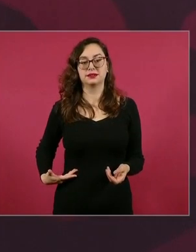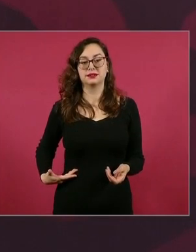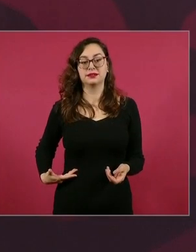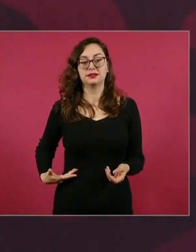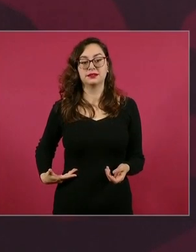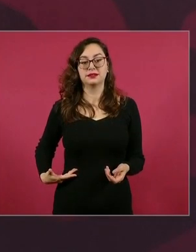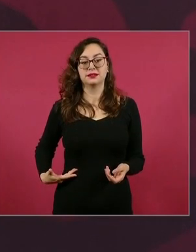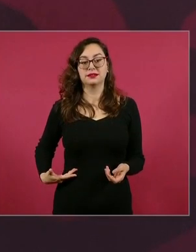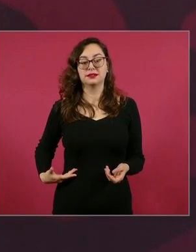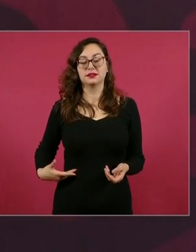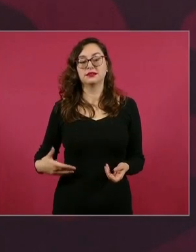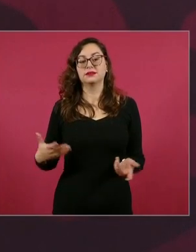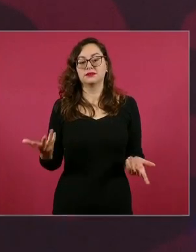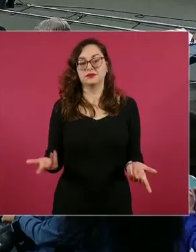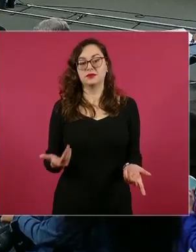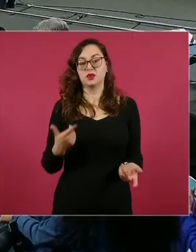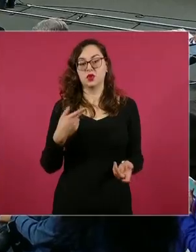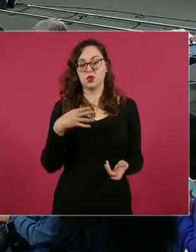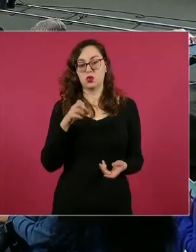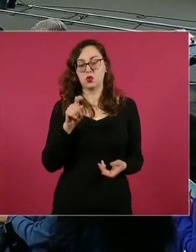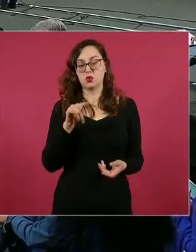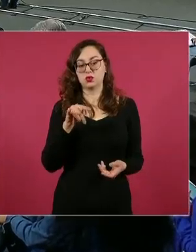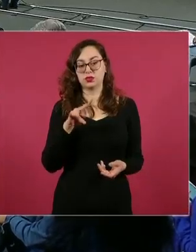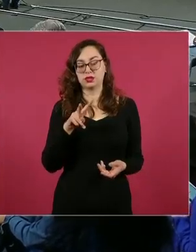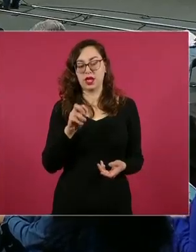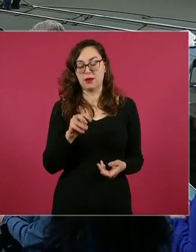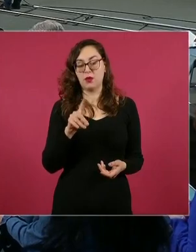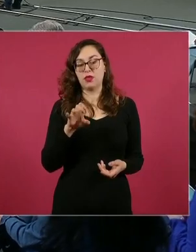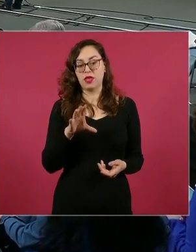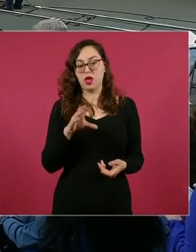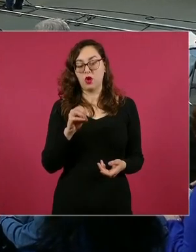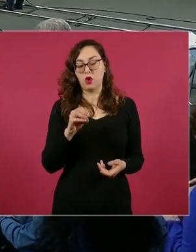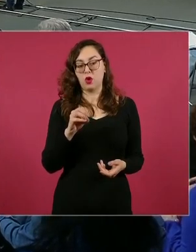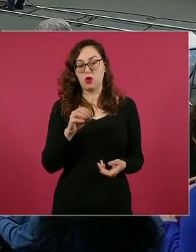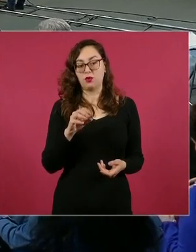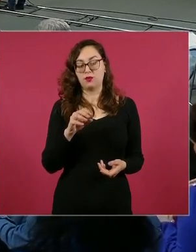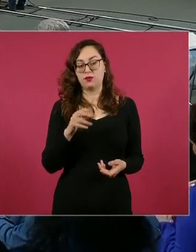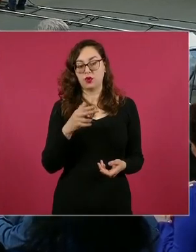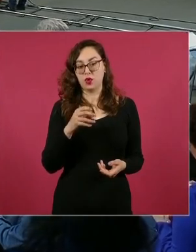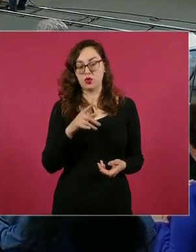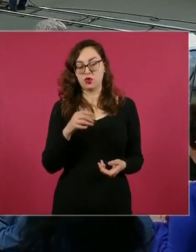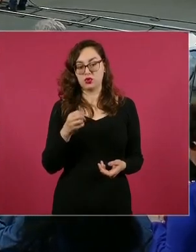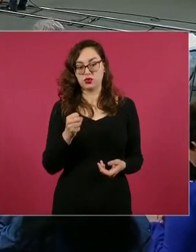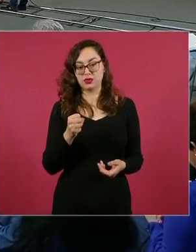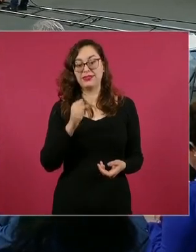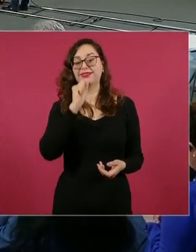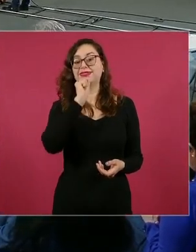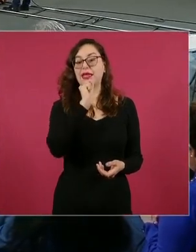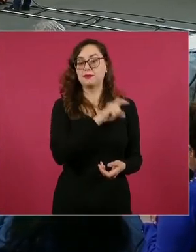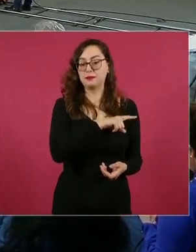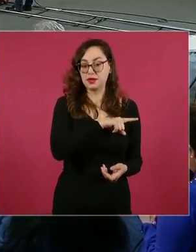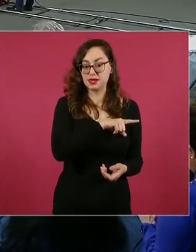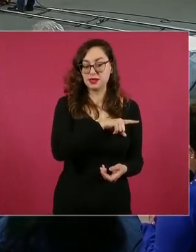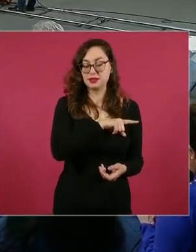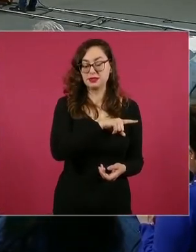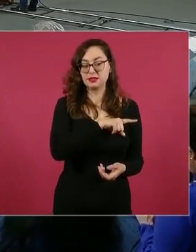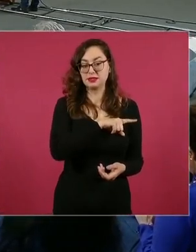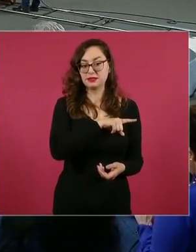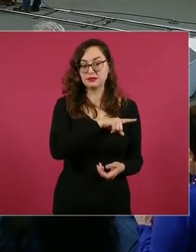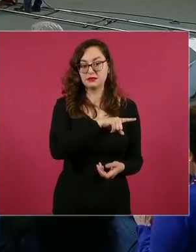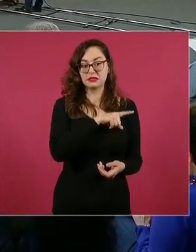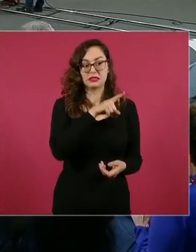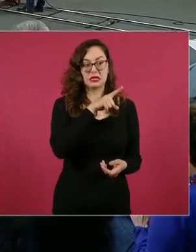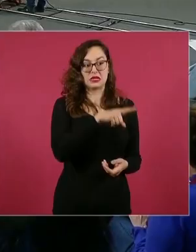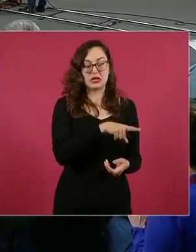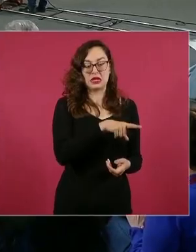coparmex Gustavo deyos era también o es fue a acusarnos a